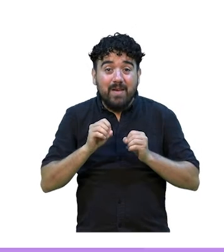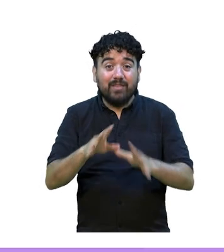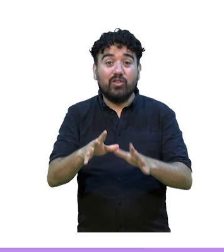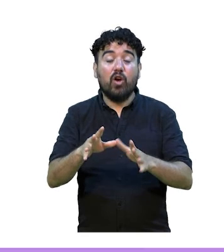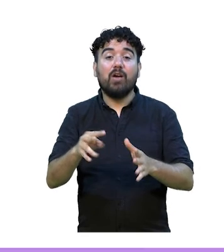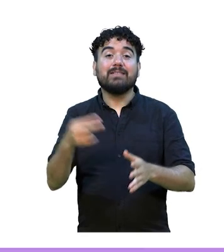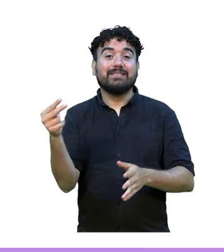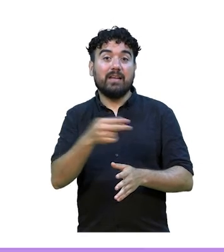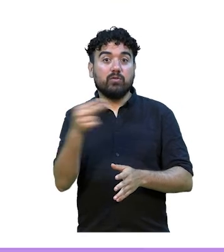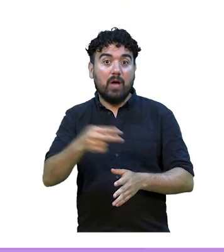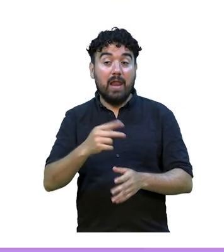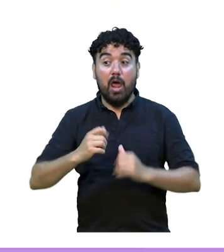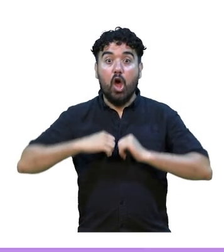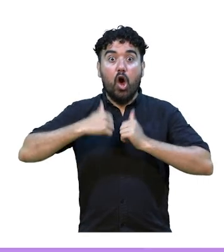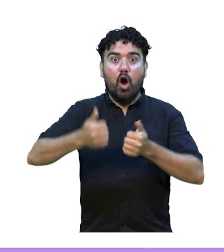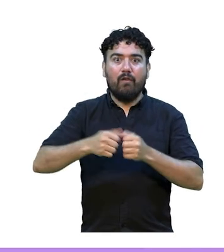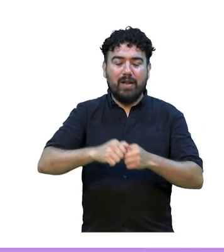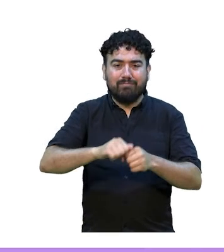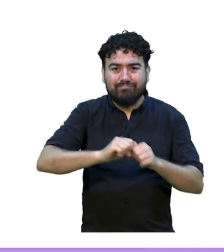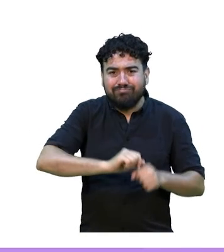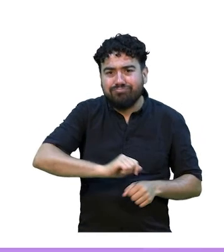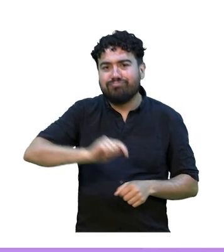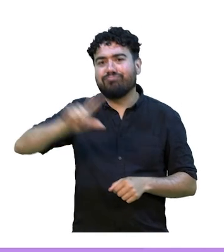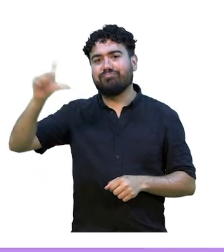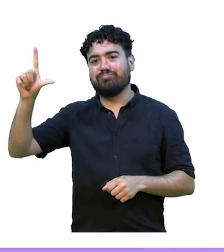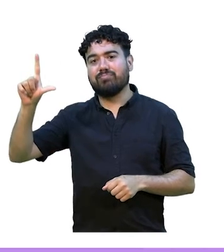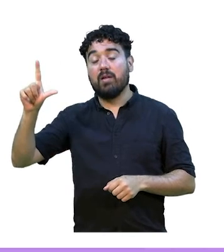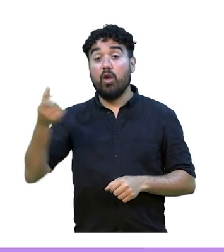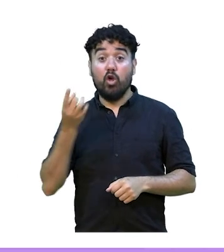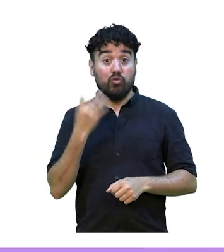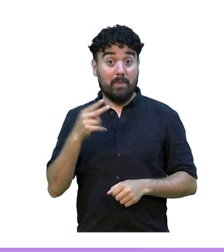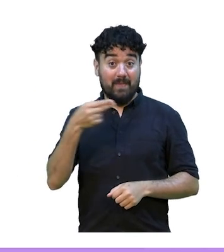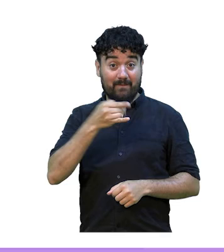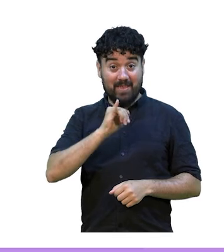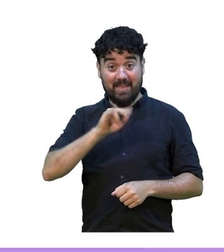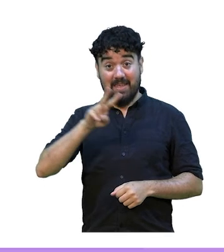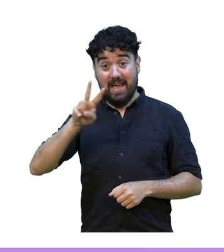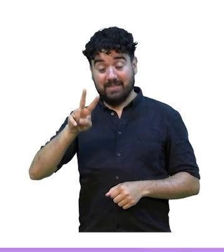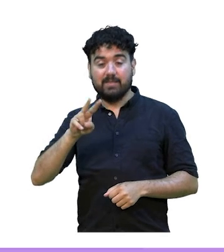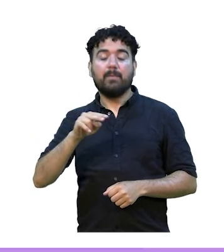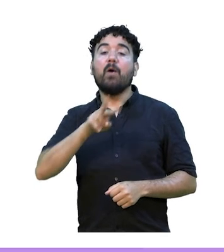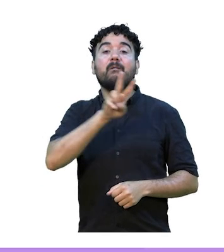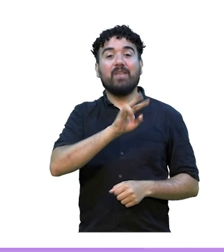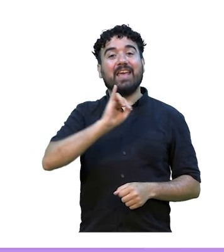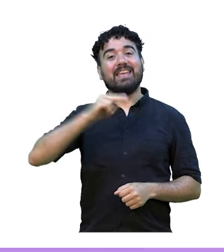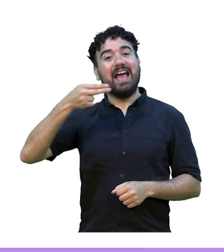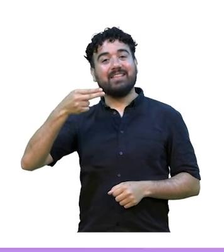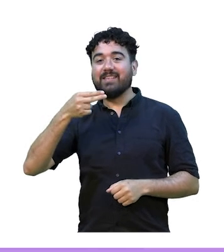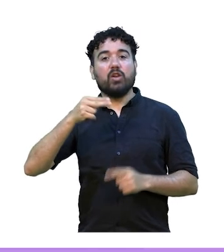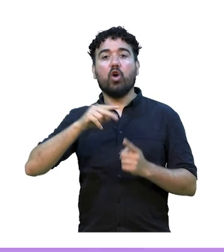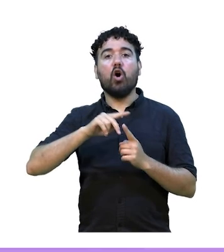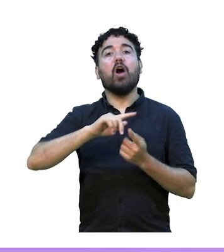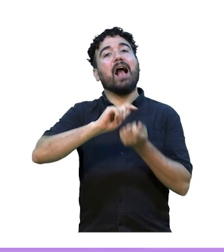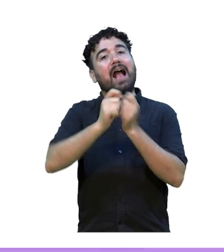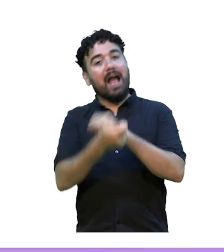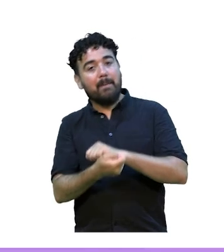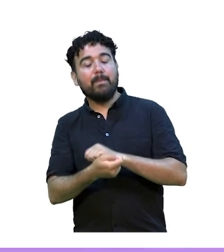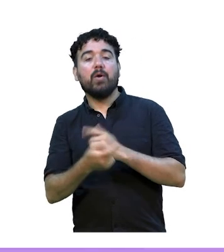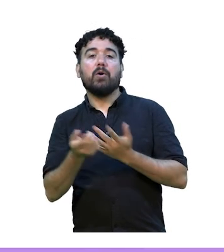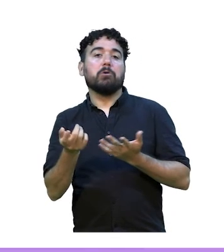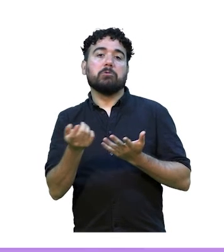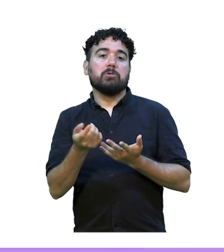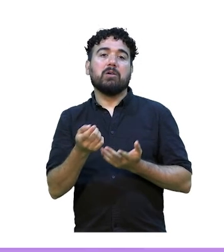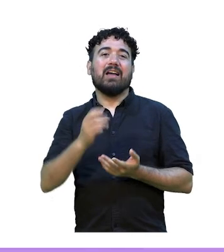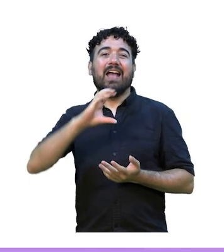transmisión sexual, a nivel juvenil, se disparó. No solamente el VIH, sino también nuevas, como las clamidias, por